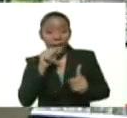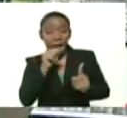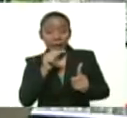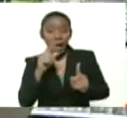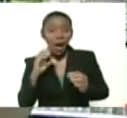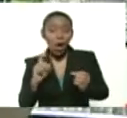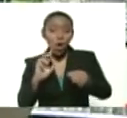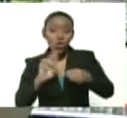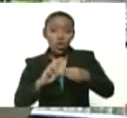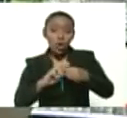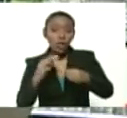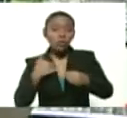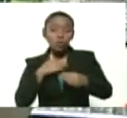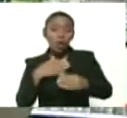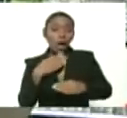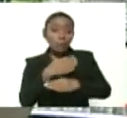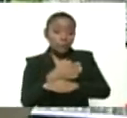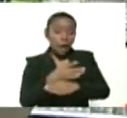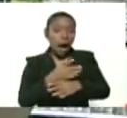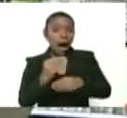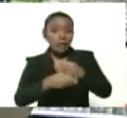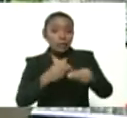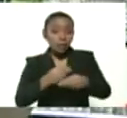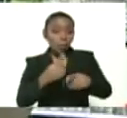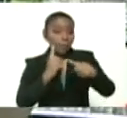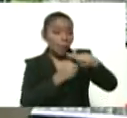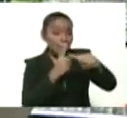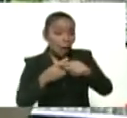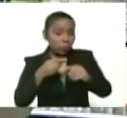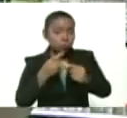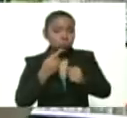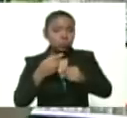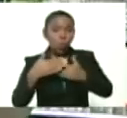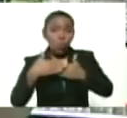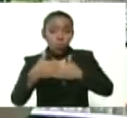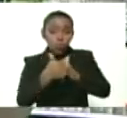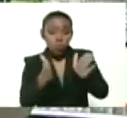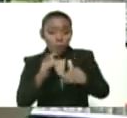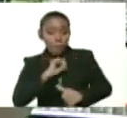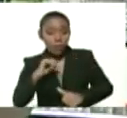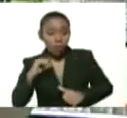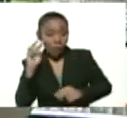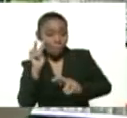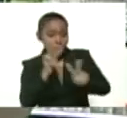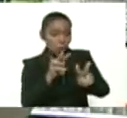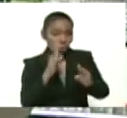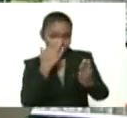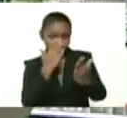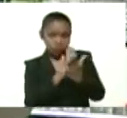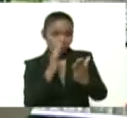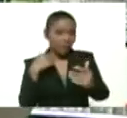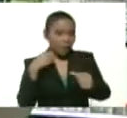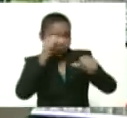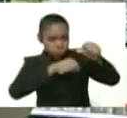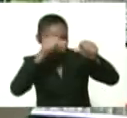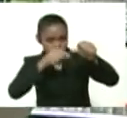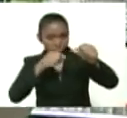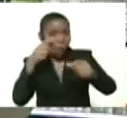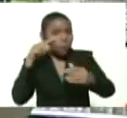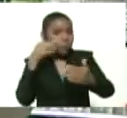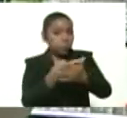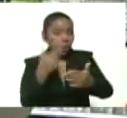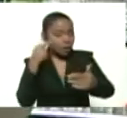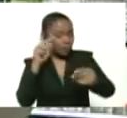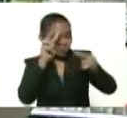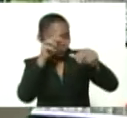Los Roques, estamos haciendo despistaje ampliado y personalizado allí en Los Roques, y también estamos haciendo pruebas rápidas